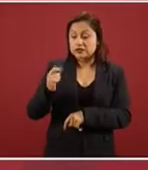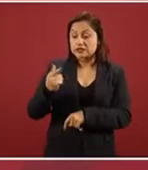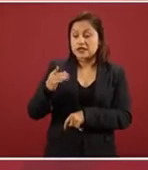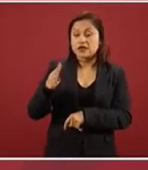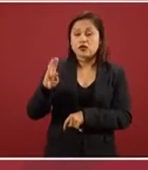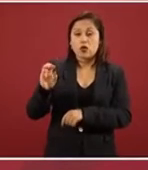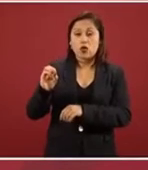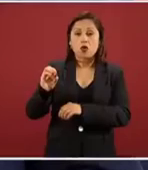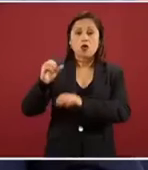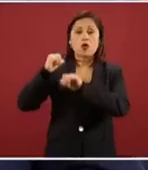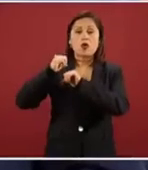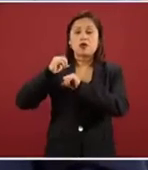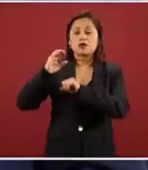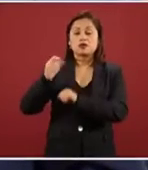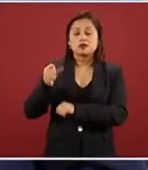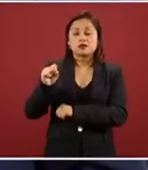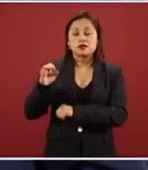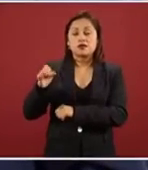Olga Sánchez,